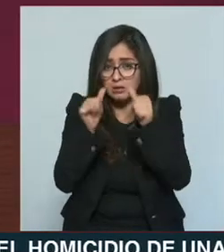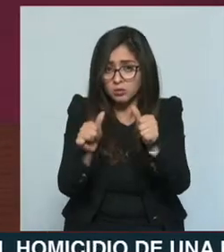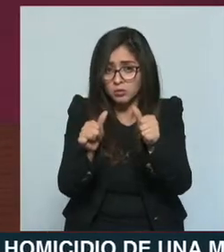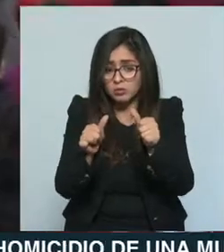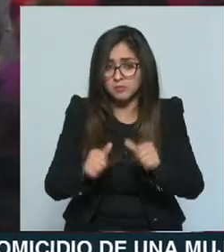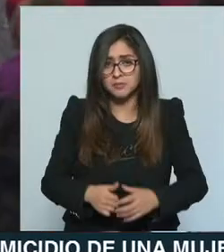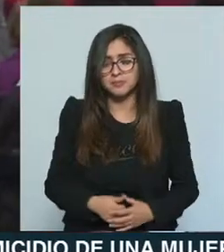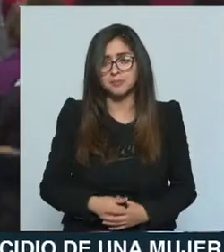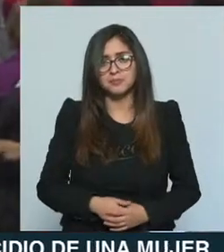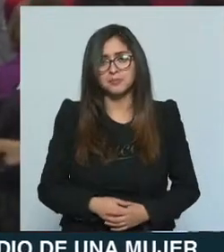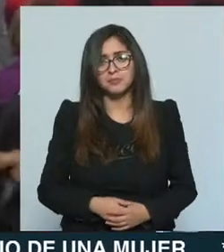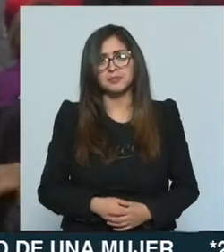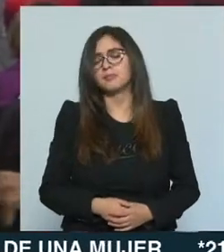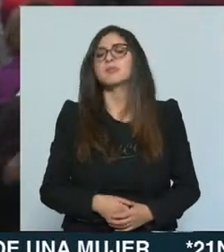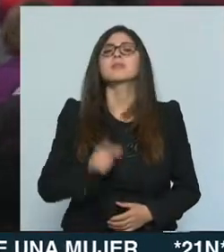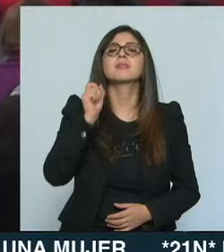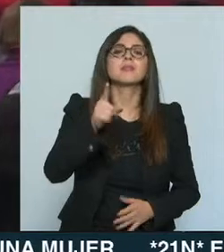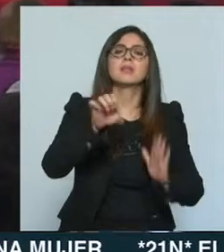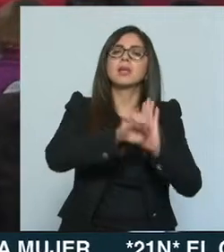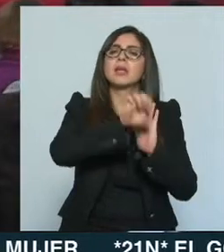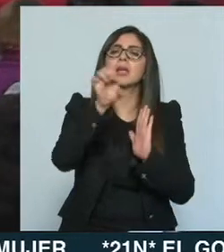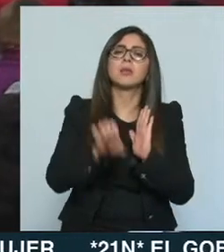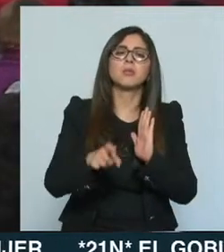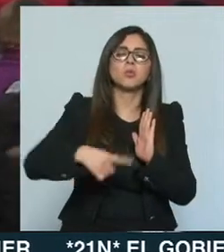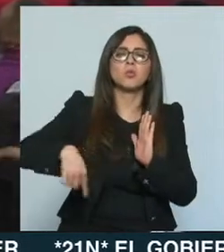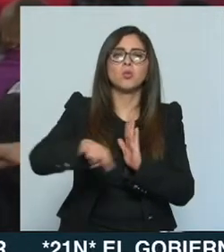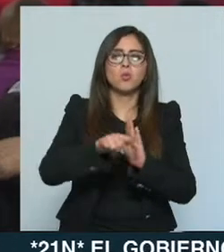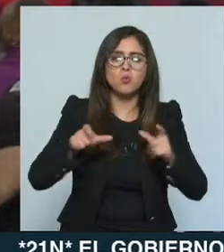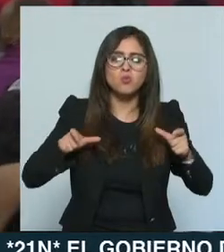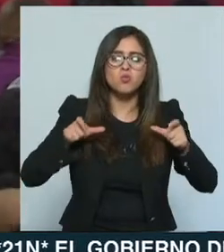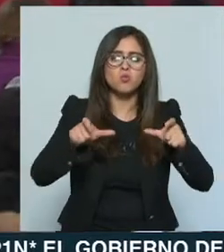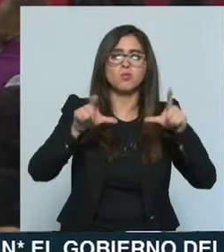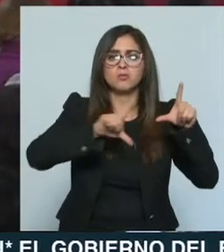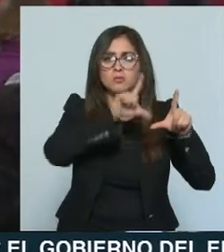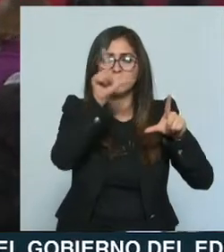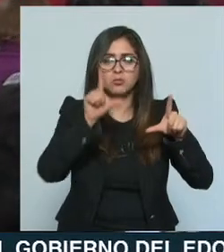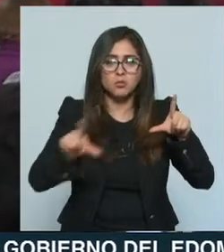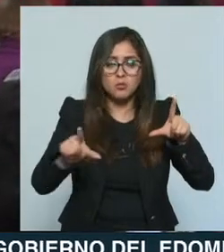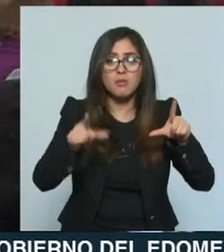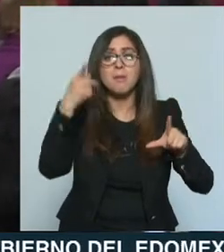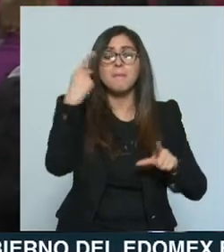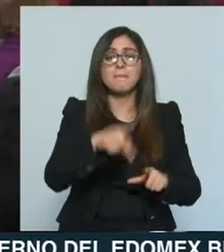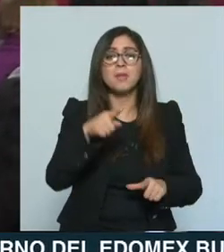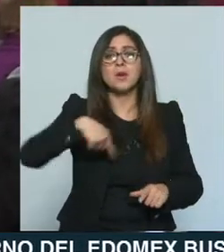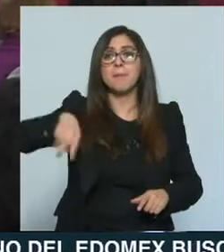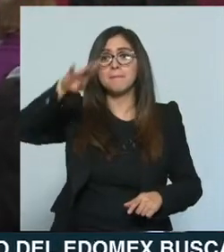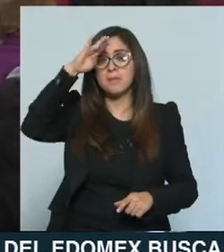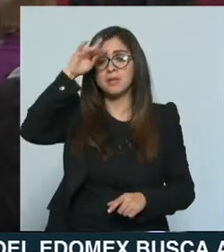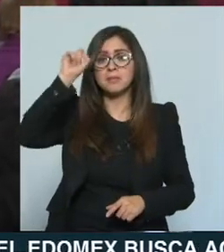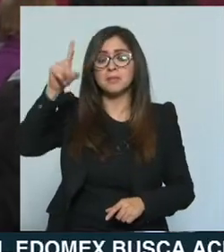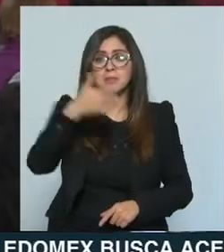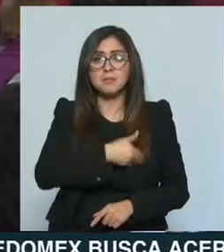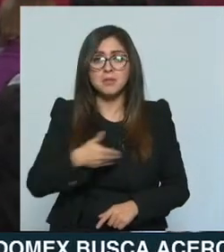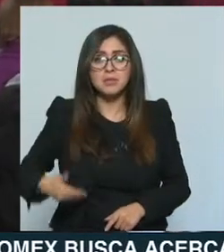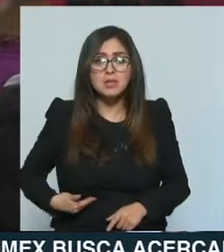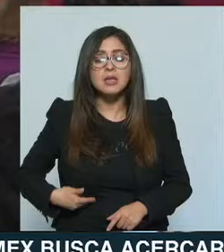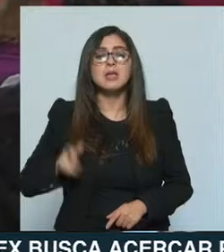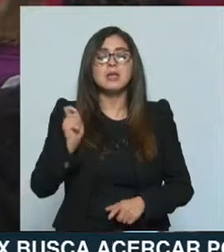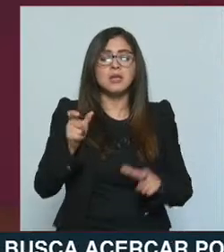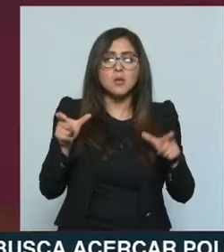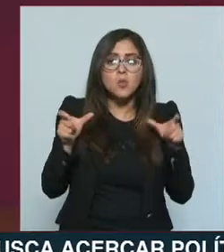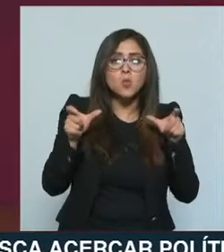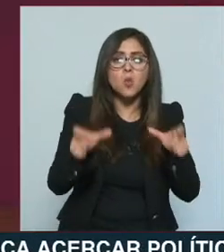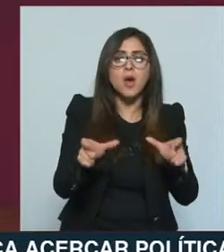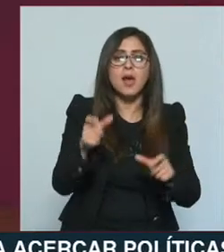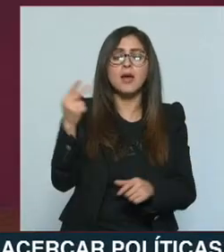de la Guardia Nacional, donde se buscaba que fuera una guardia militar y logramos que fuera una guardia